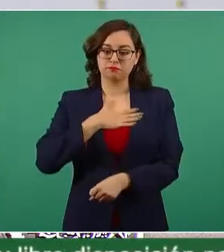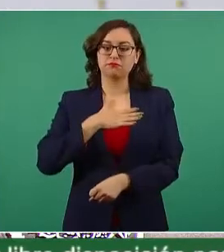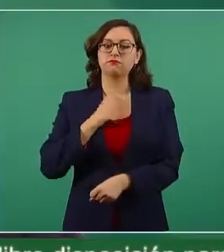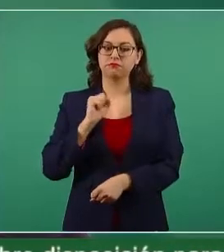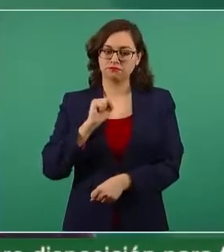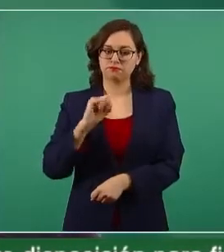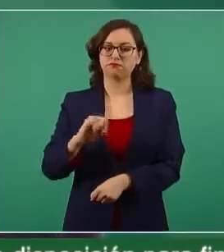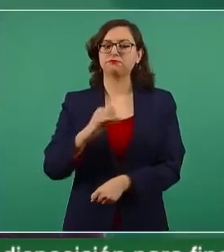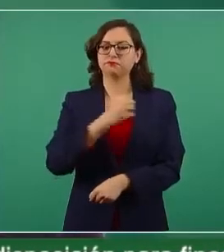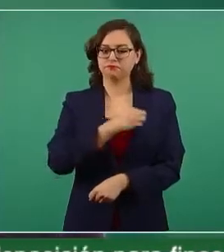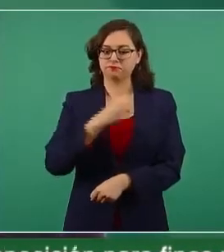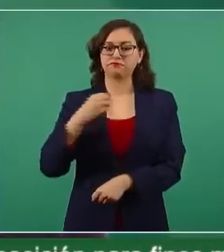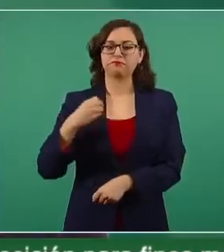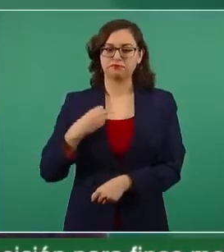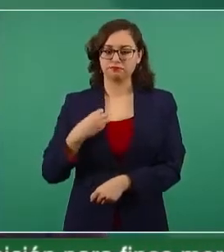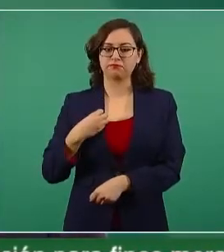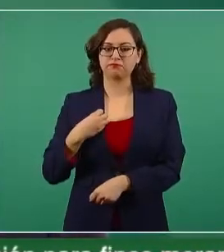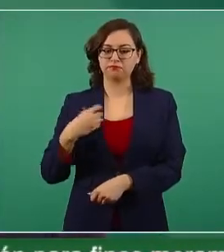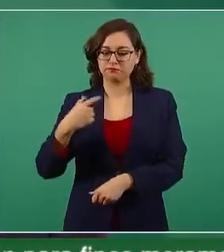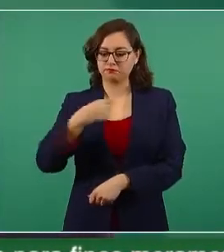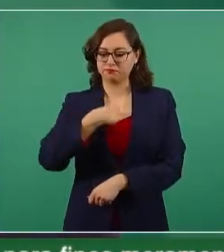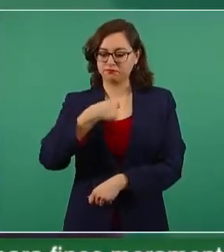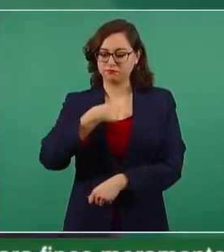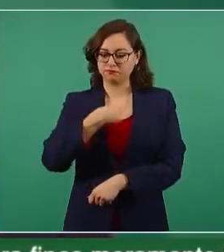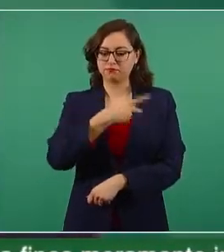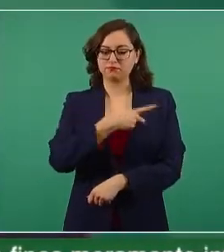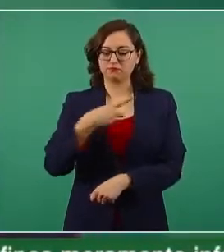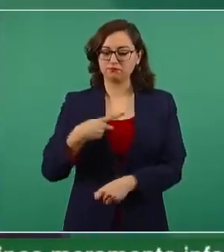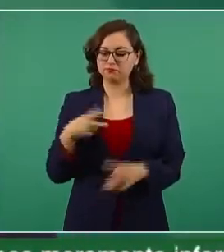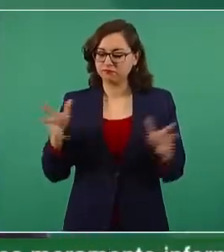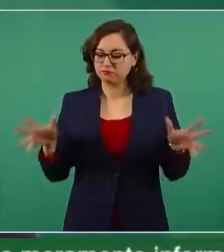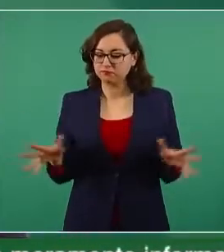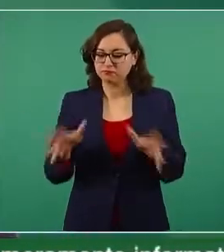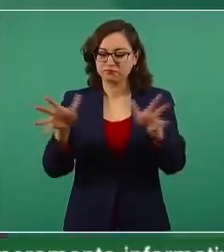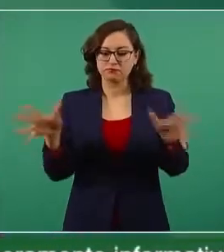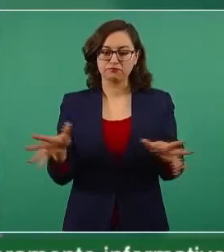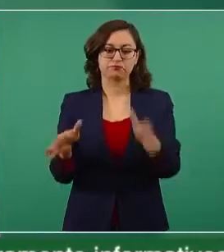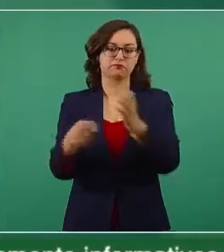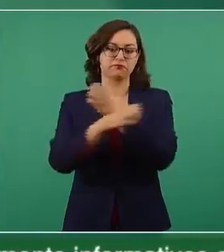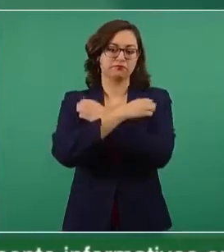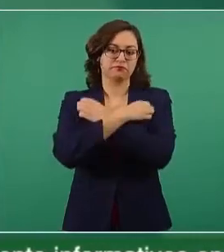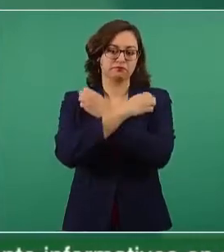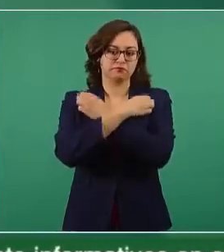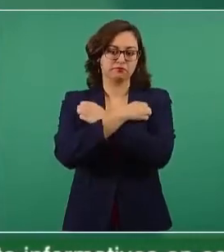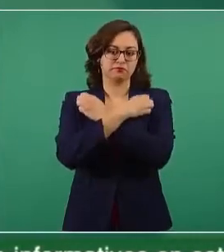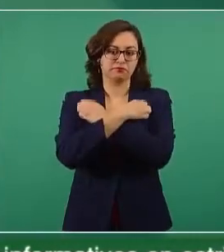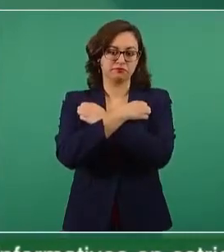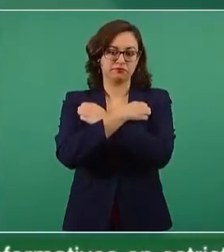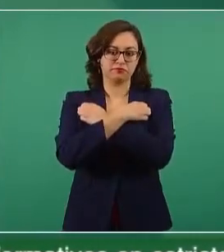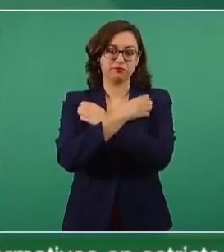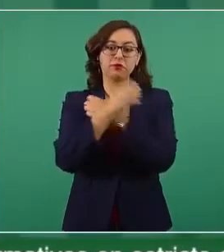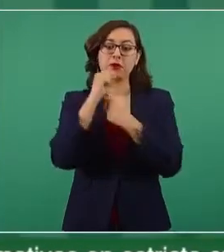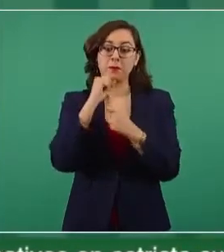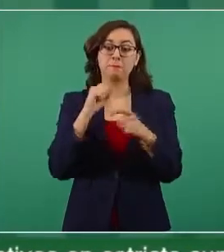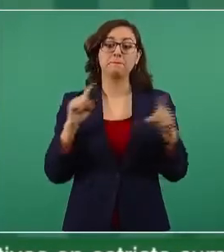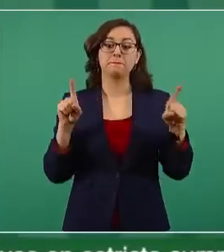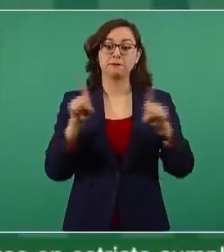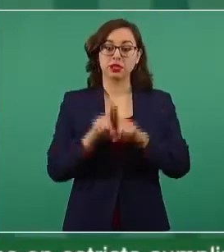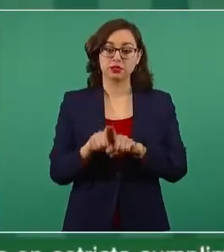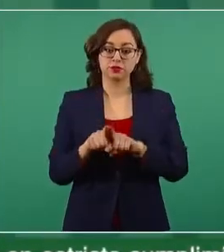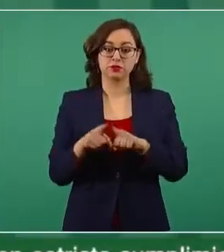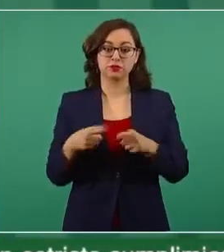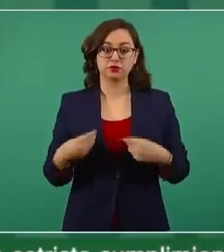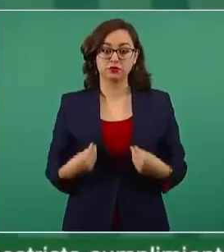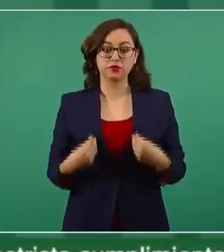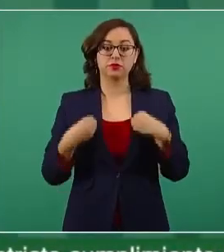porque es fundamental la educación y además tiene que ver con una mejor convivencia